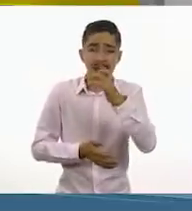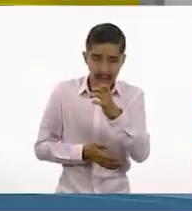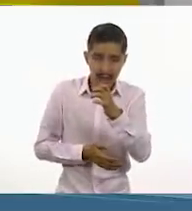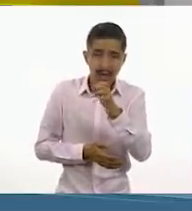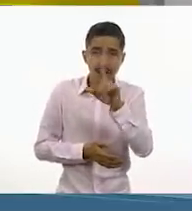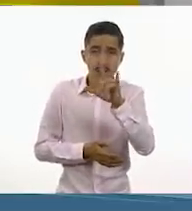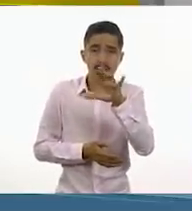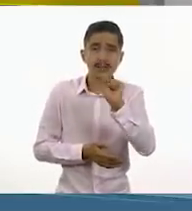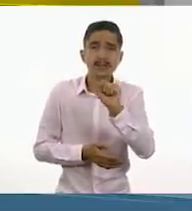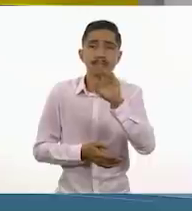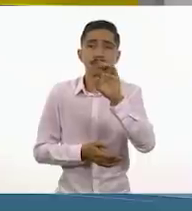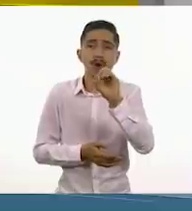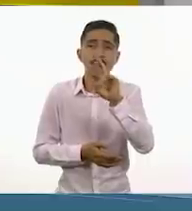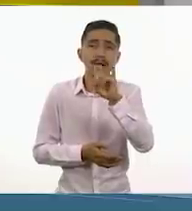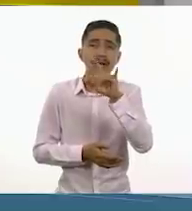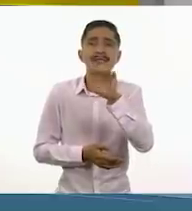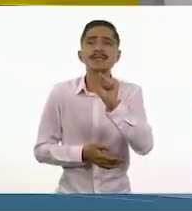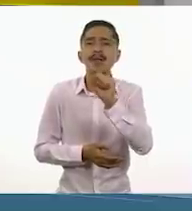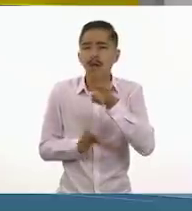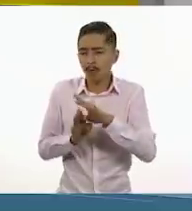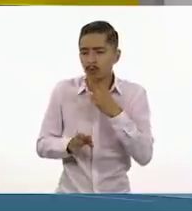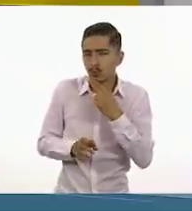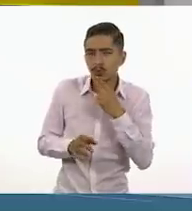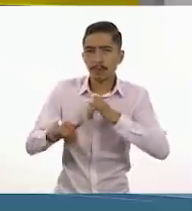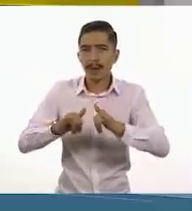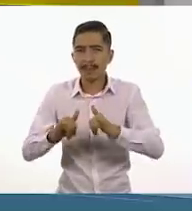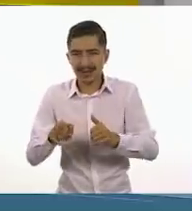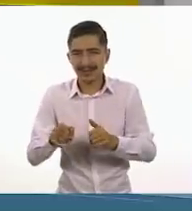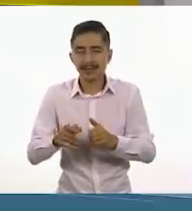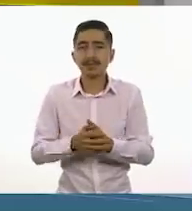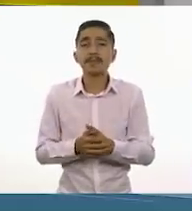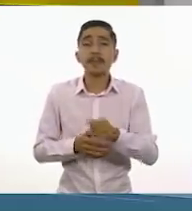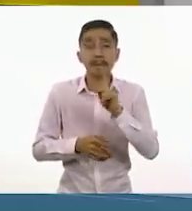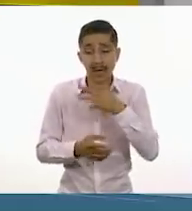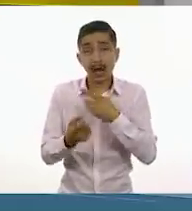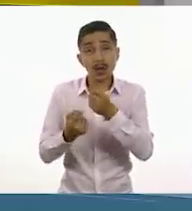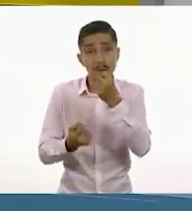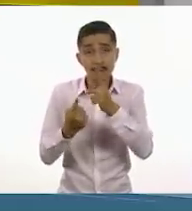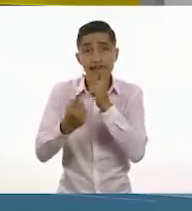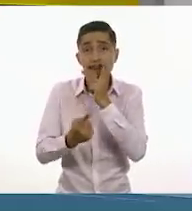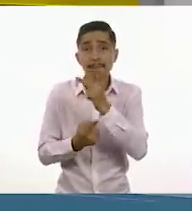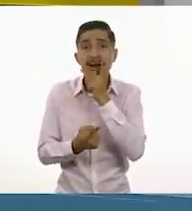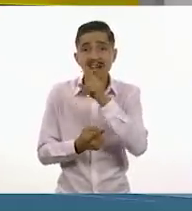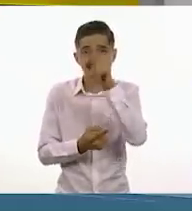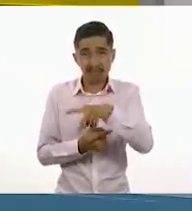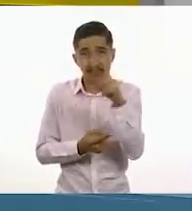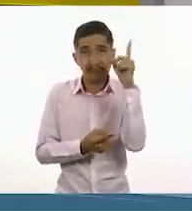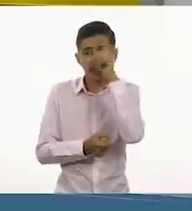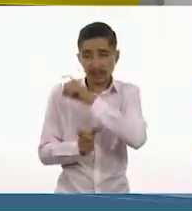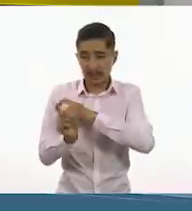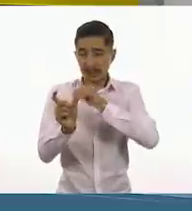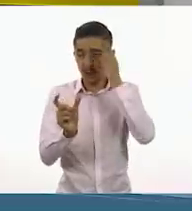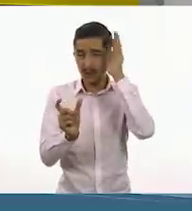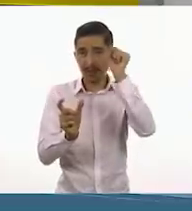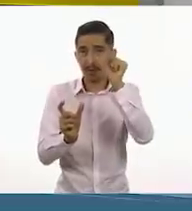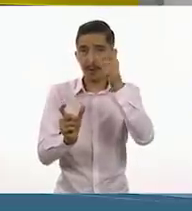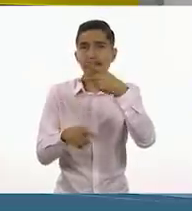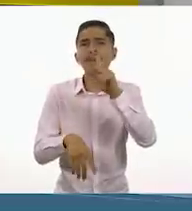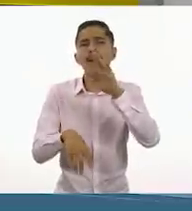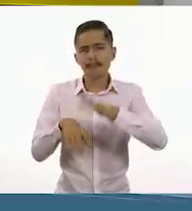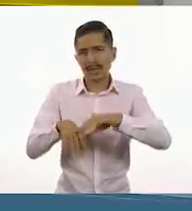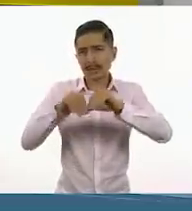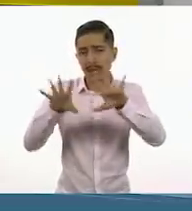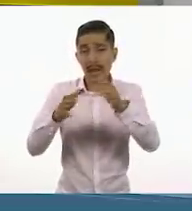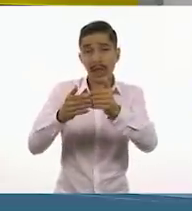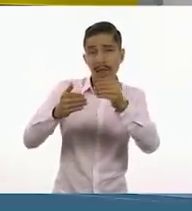el uso de los mapas. Pero debo anticipar que tiene algunas palabras que pueden ser difíciles y que vamos a aclarar mejor